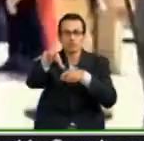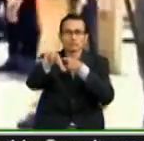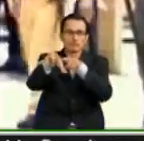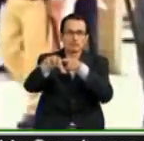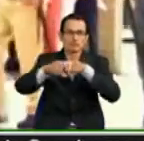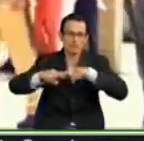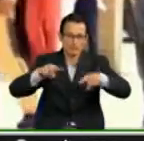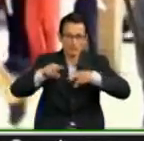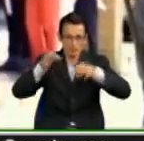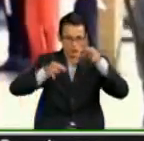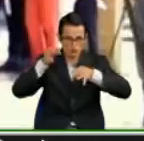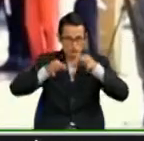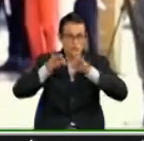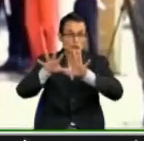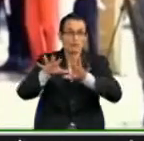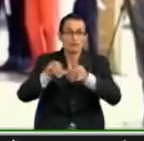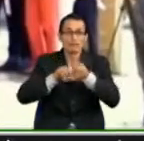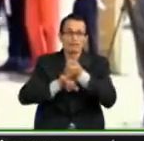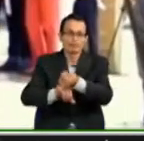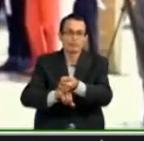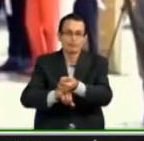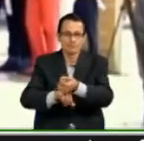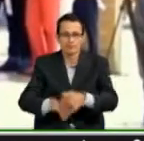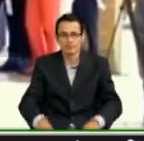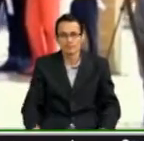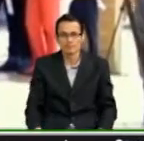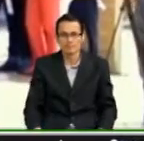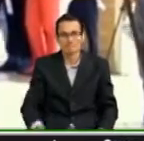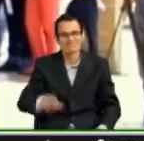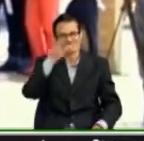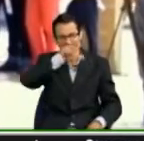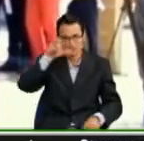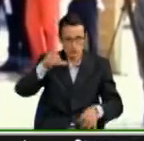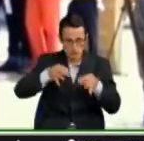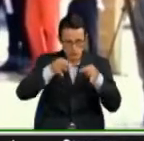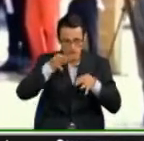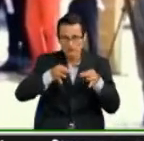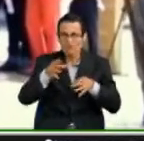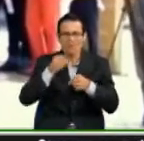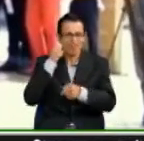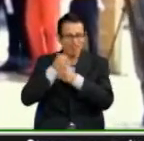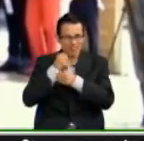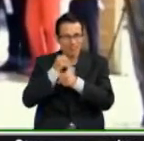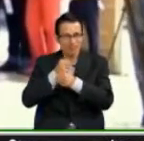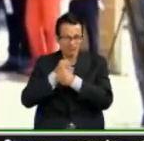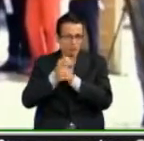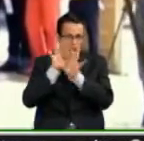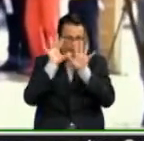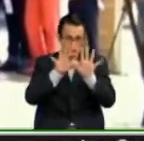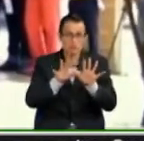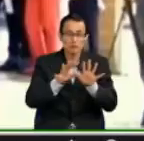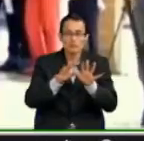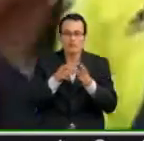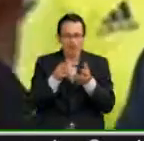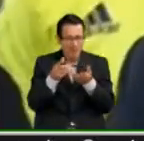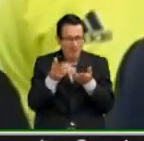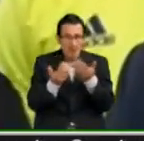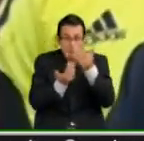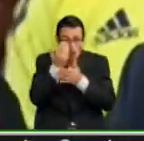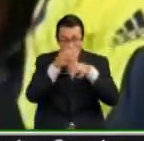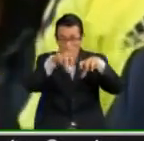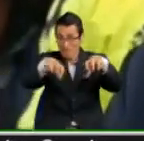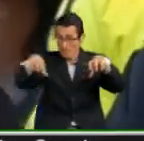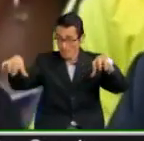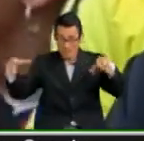judicial. Para los jueces y trabajadores de la rama judicial, de implementarse los centros de servicio, se disminuiría